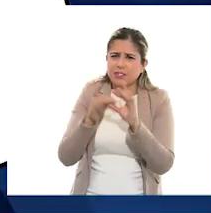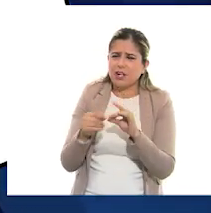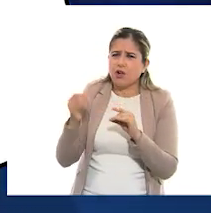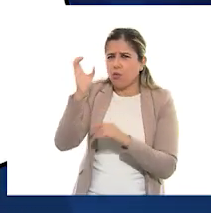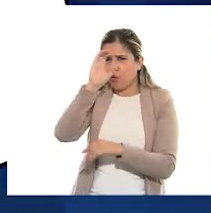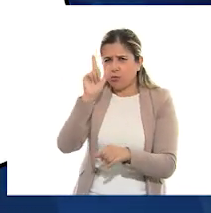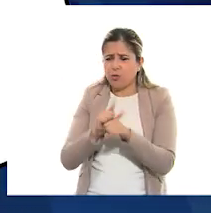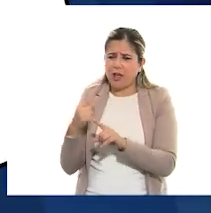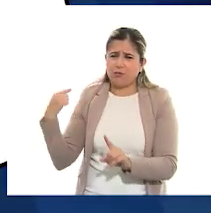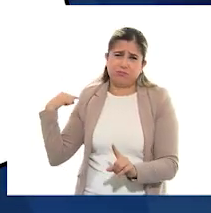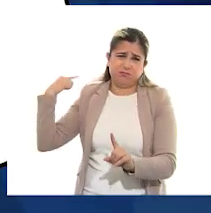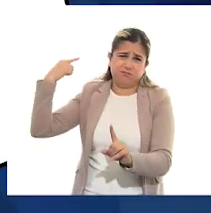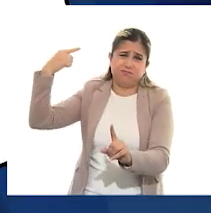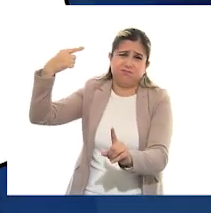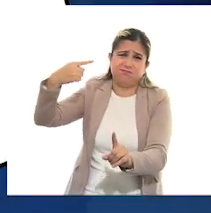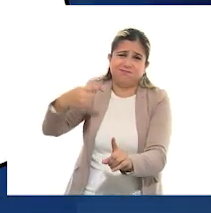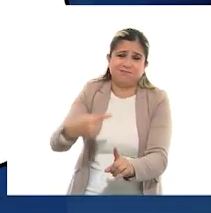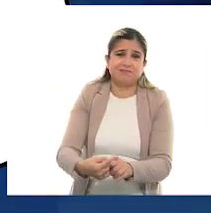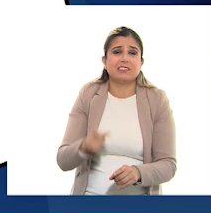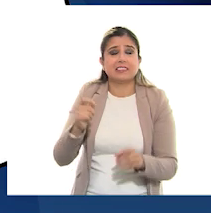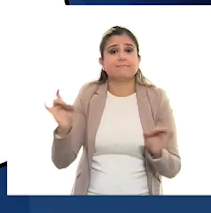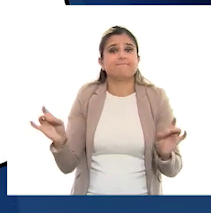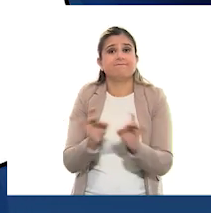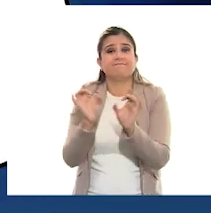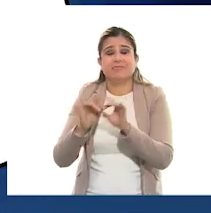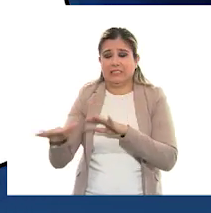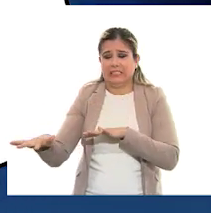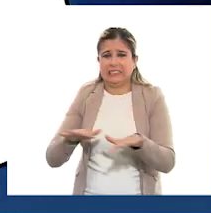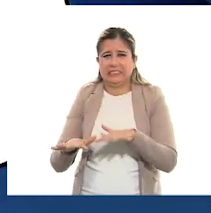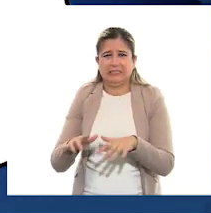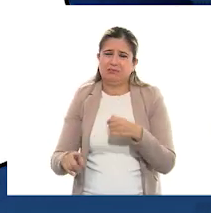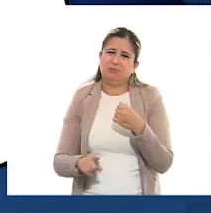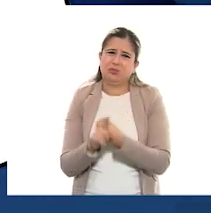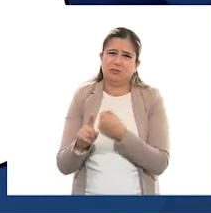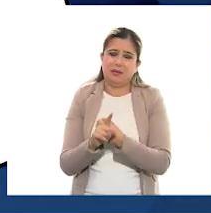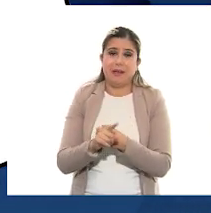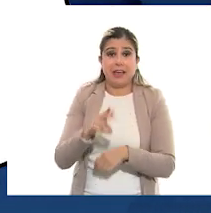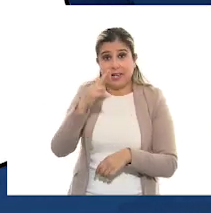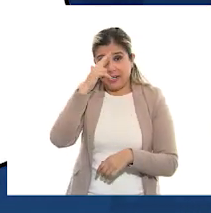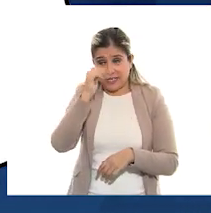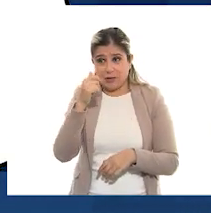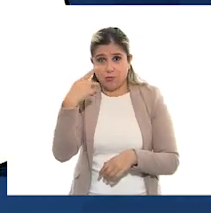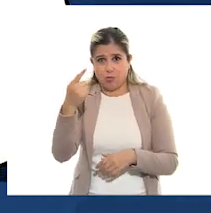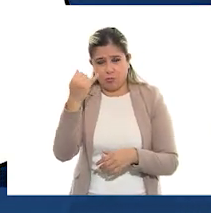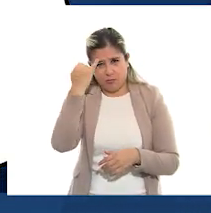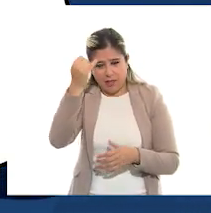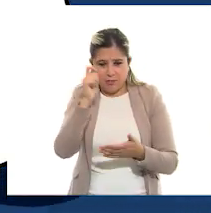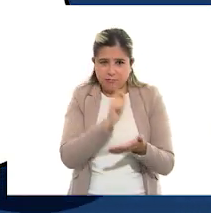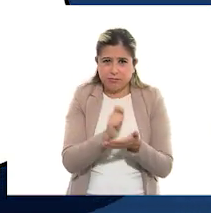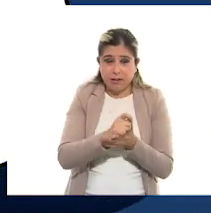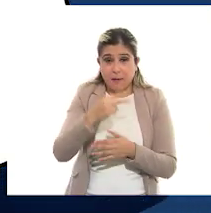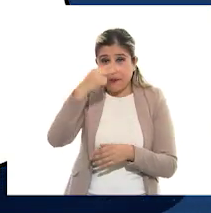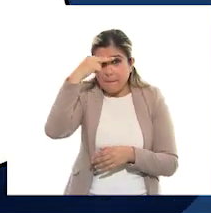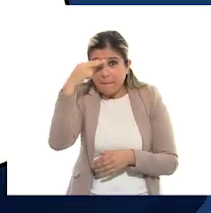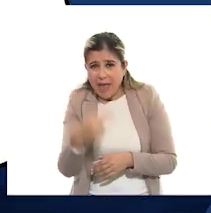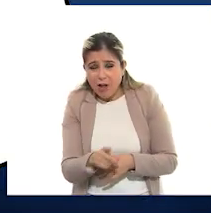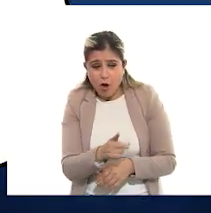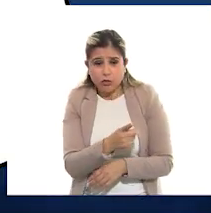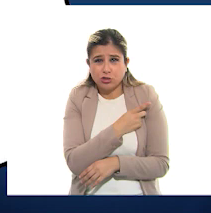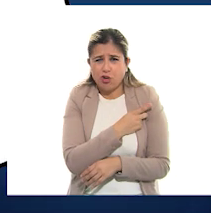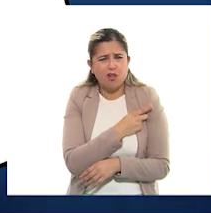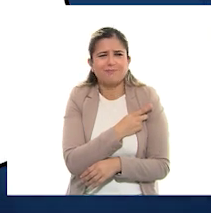durante largos años en torno de estos eventos de la naturaleza. Y tiene razón su editorial, México no está